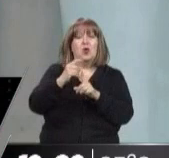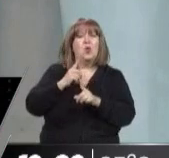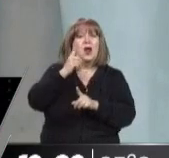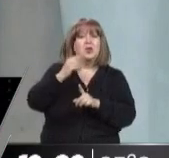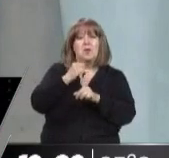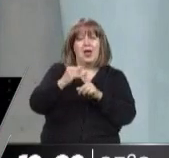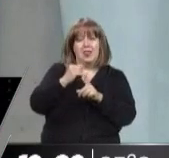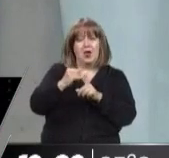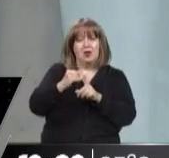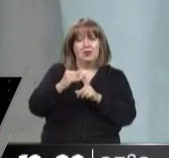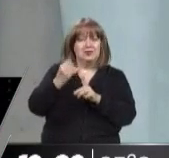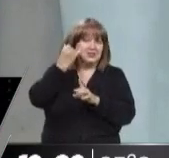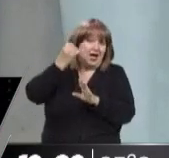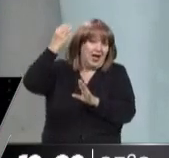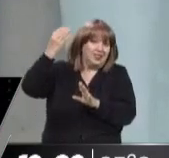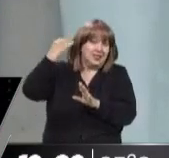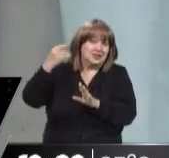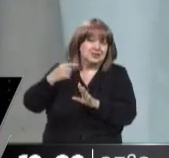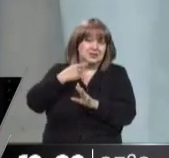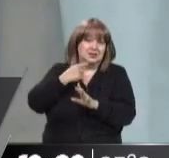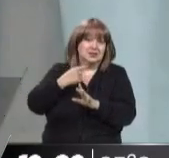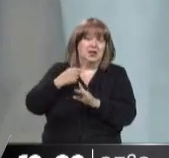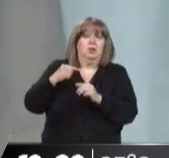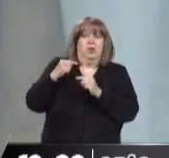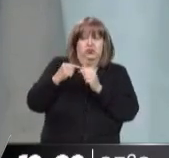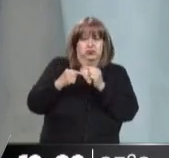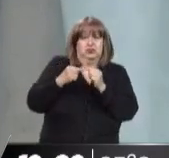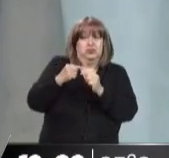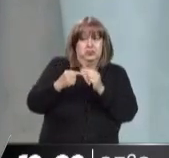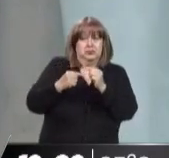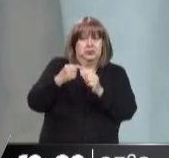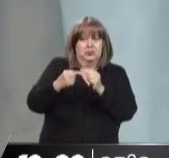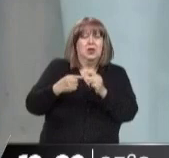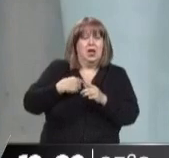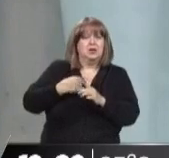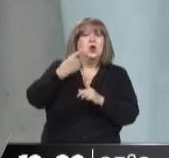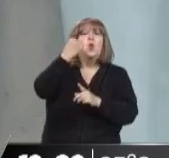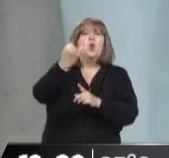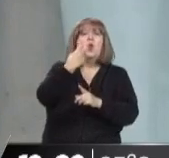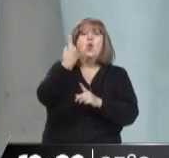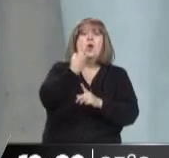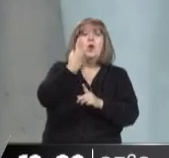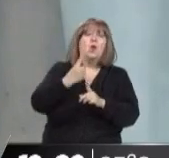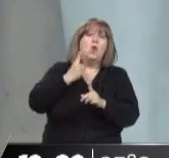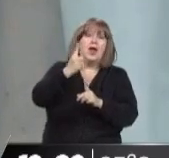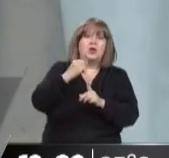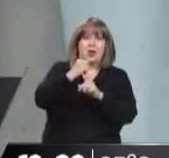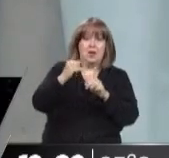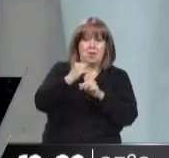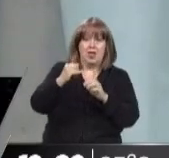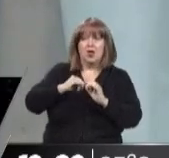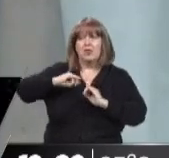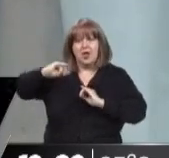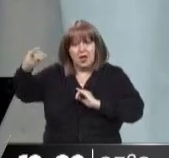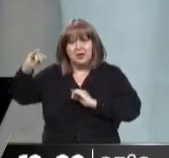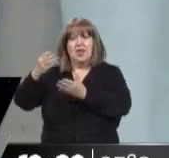inició esta situación y que bueno que también iniciamos la demanda hace un año y medio se presentaron